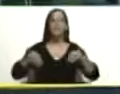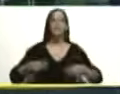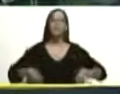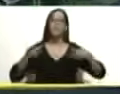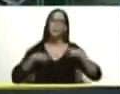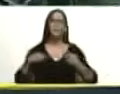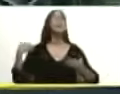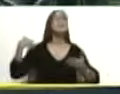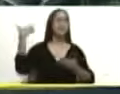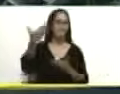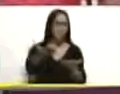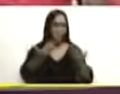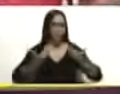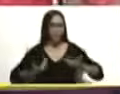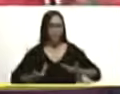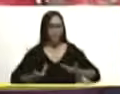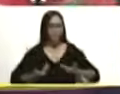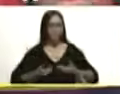y de las que vengan,